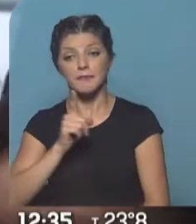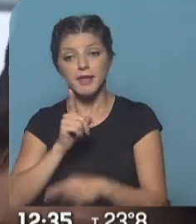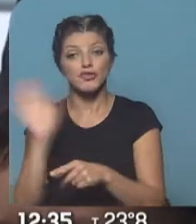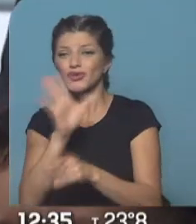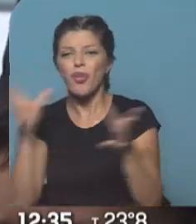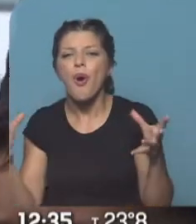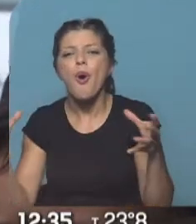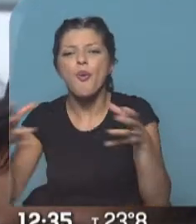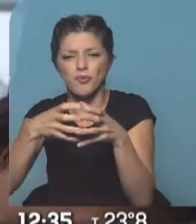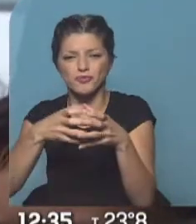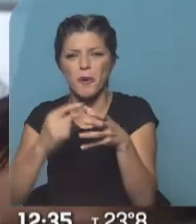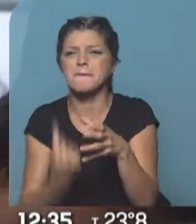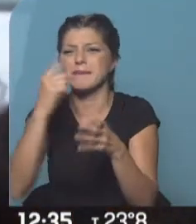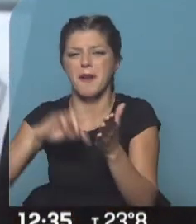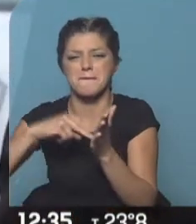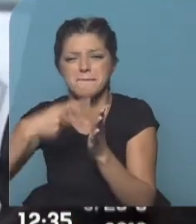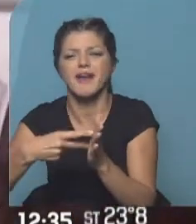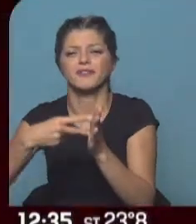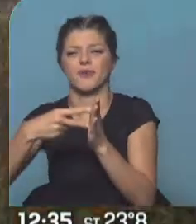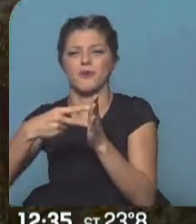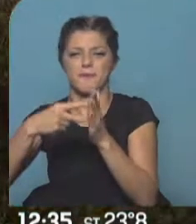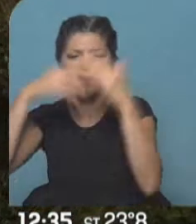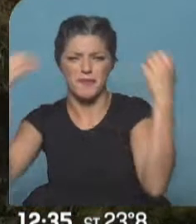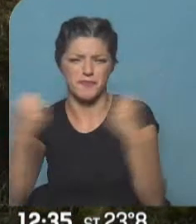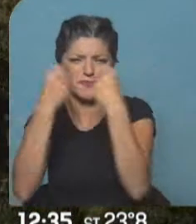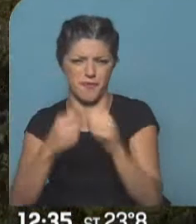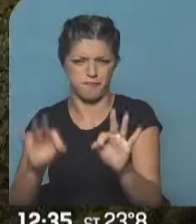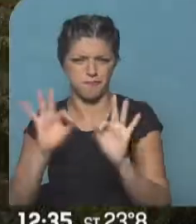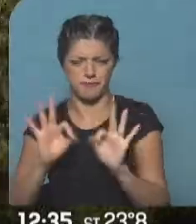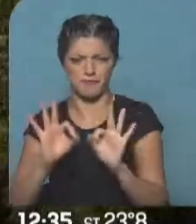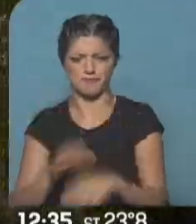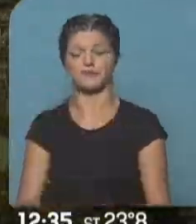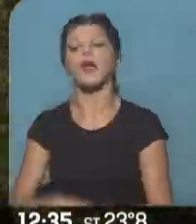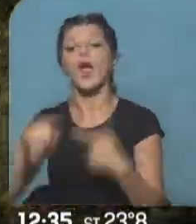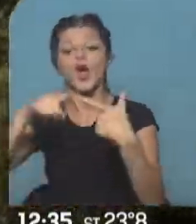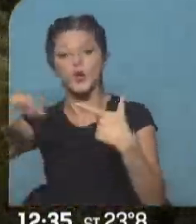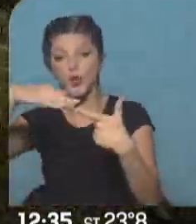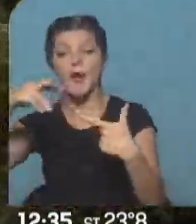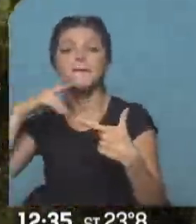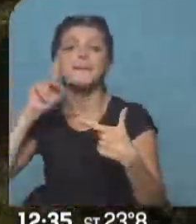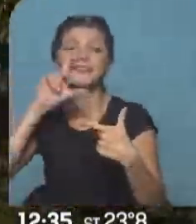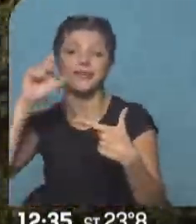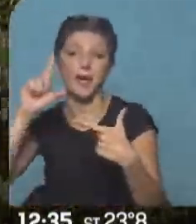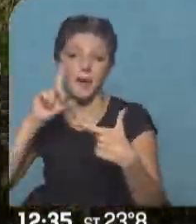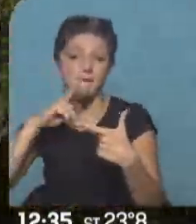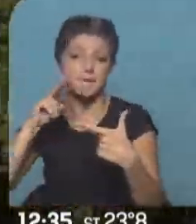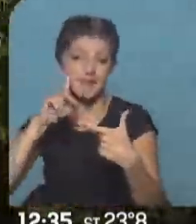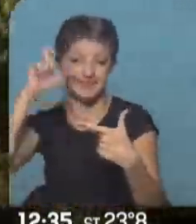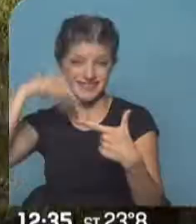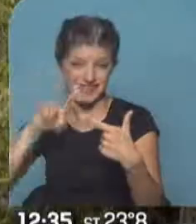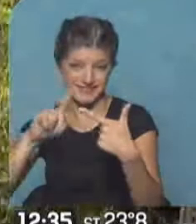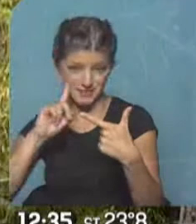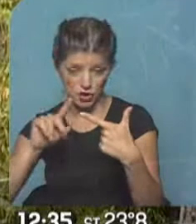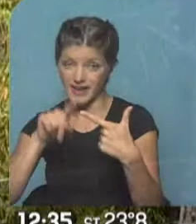paso hacia esa reconciliación. En Villavicencio, Francisco dará su mensaje más